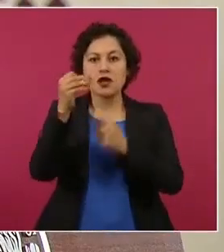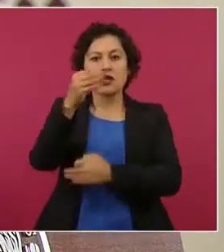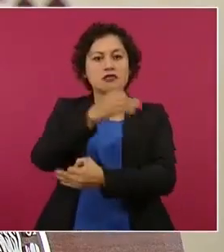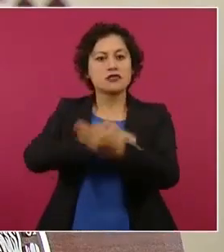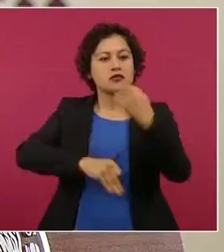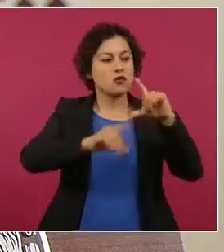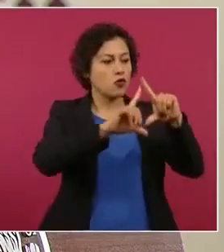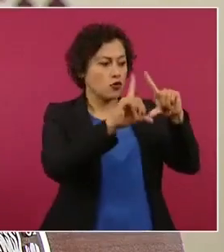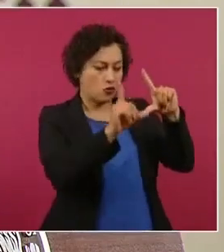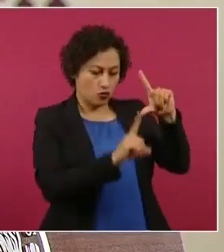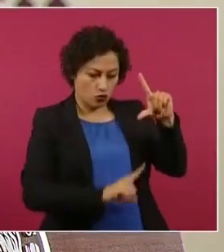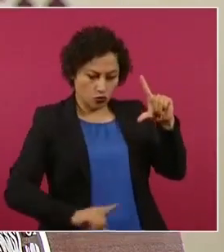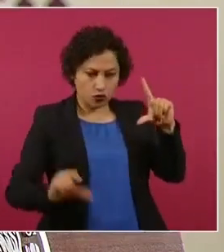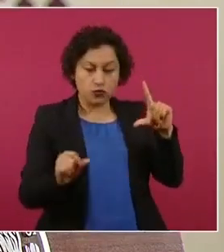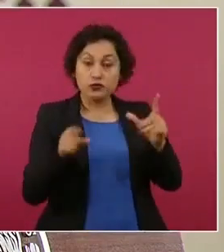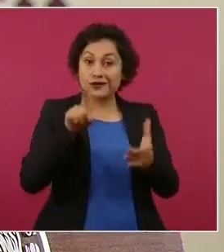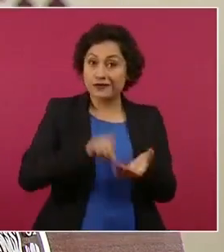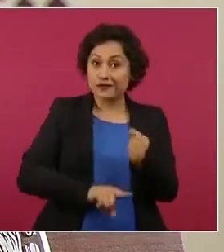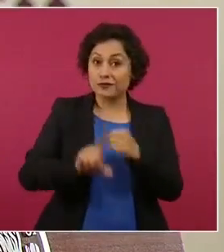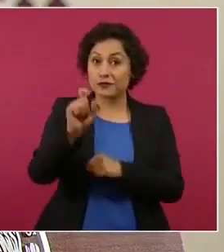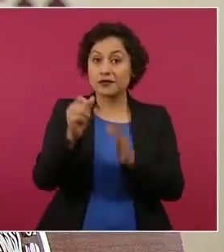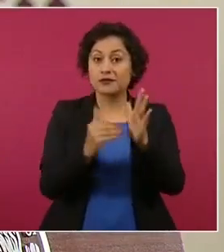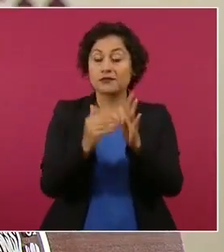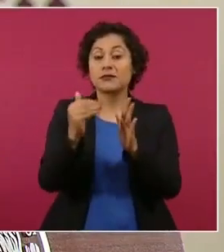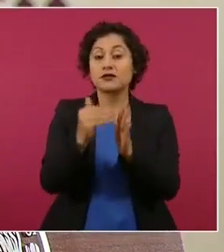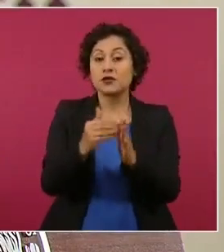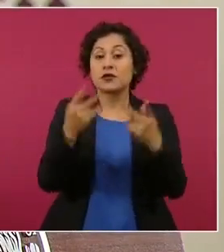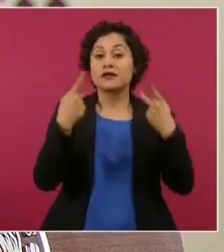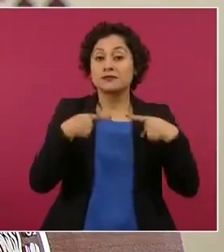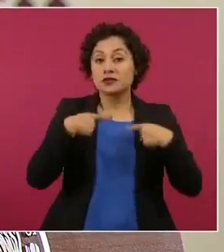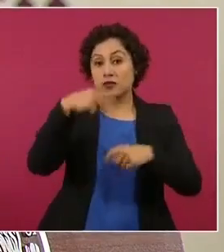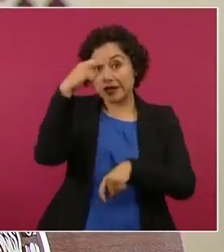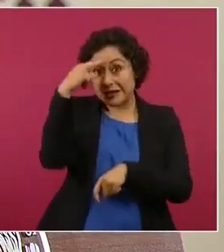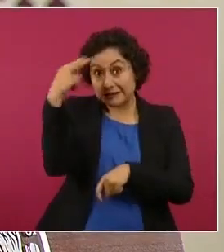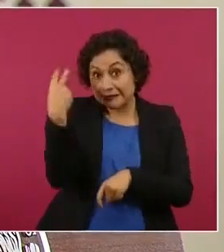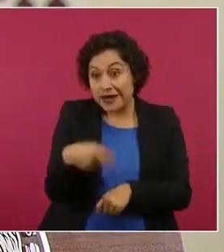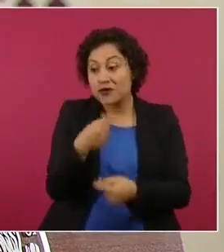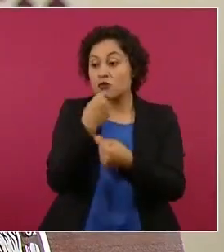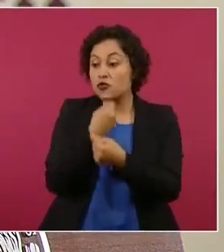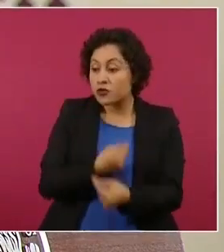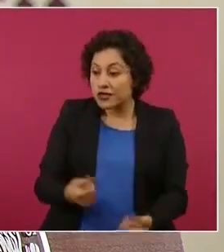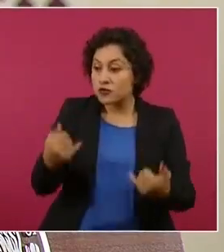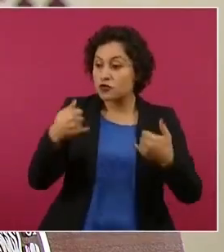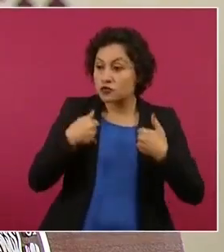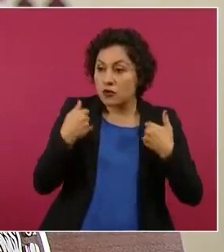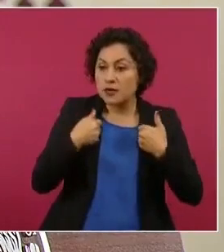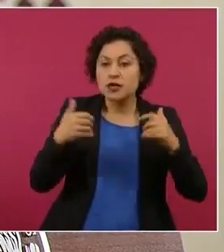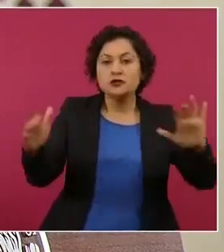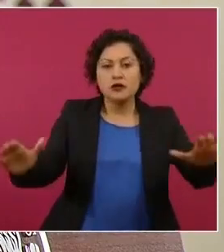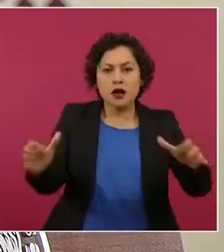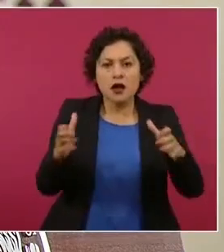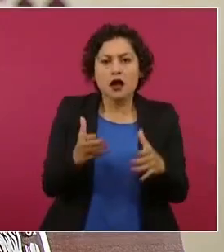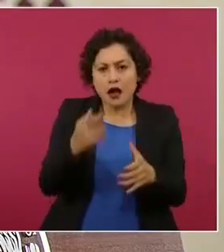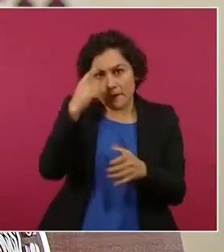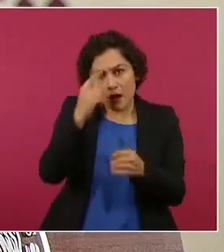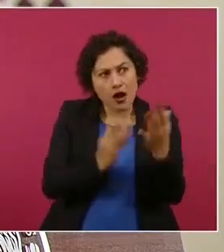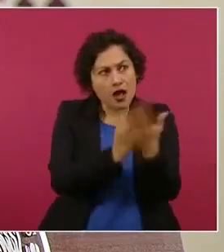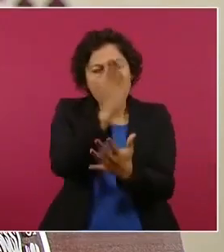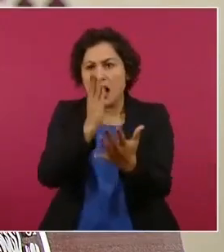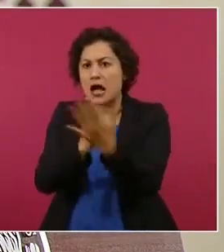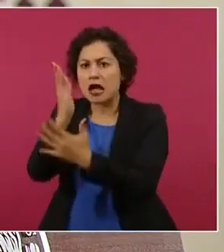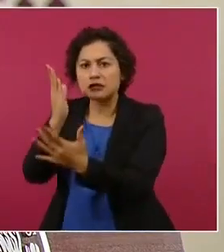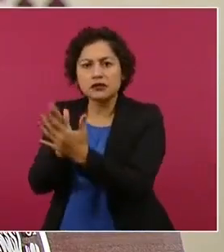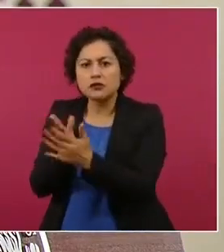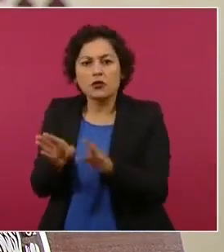a esos niños y adolescentes en formación a este indispensable instrumento Internet pero